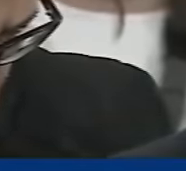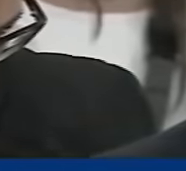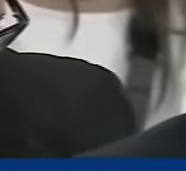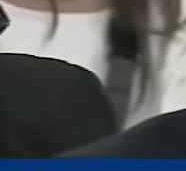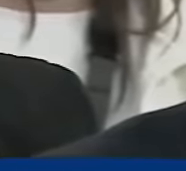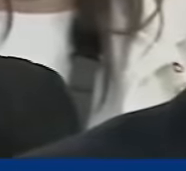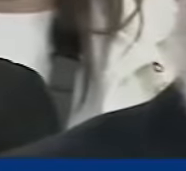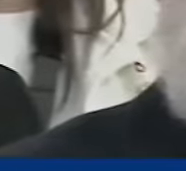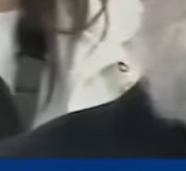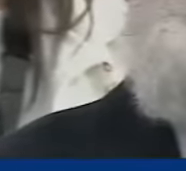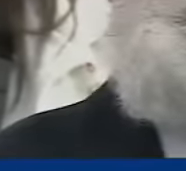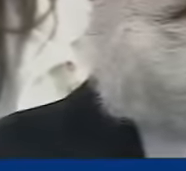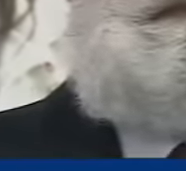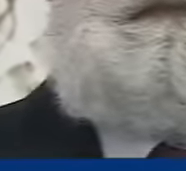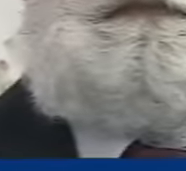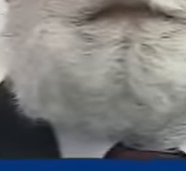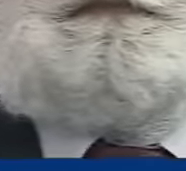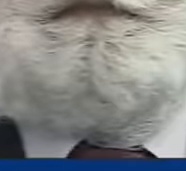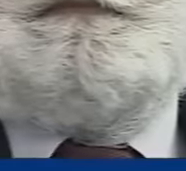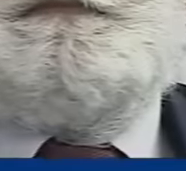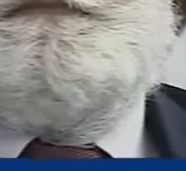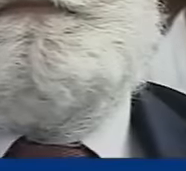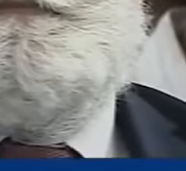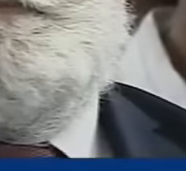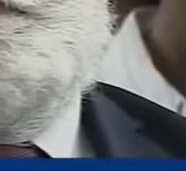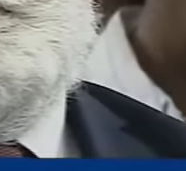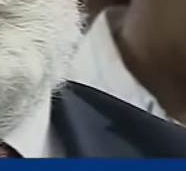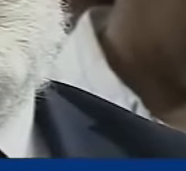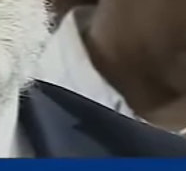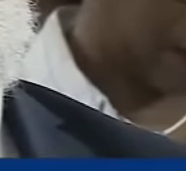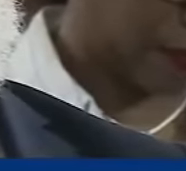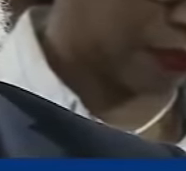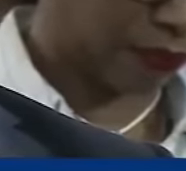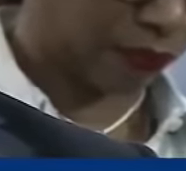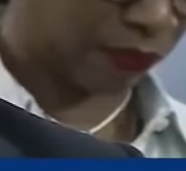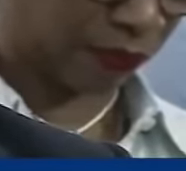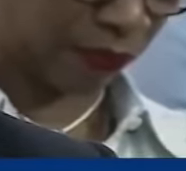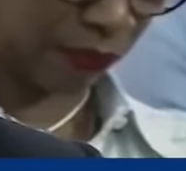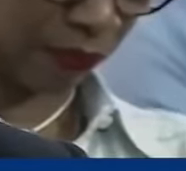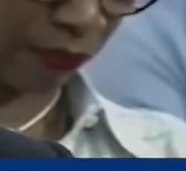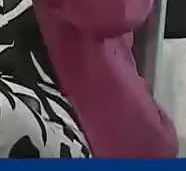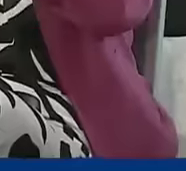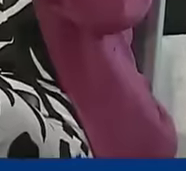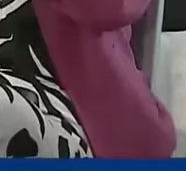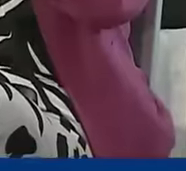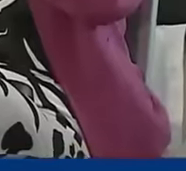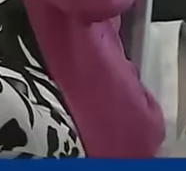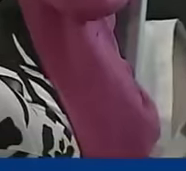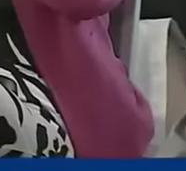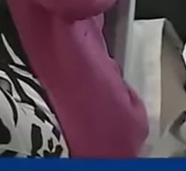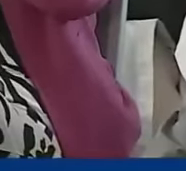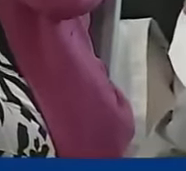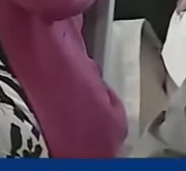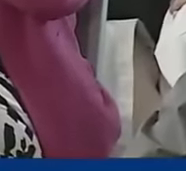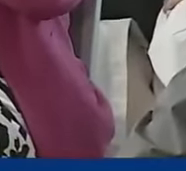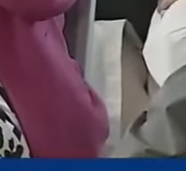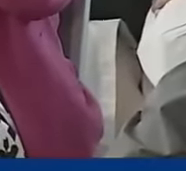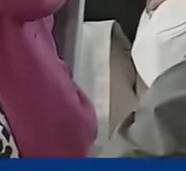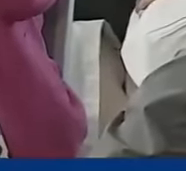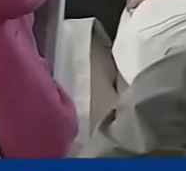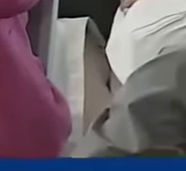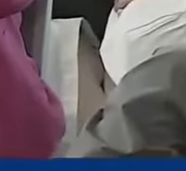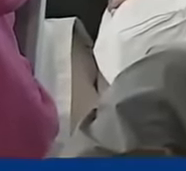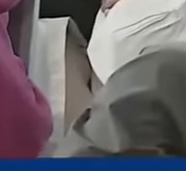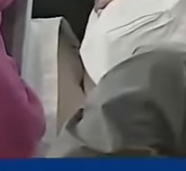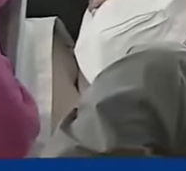reacción aterrorizada de las clases dominantes, de lo que llamamos en Venezuela los apellidos, que en algunos lugares